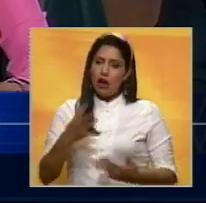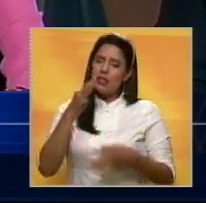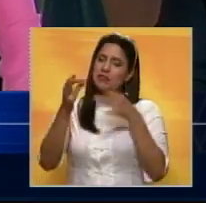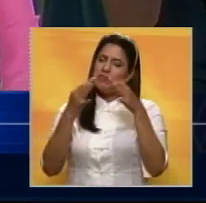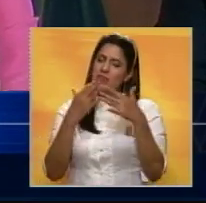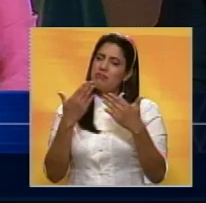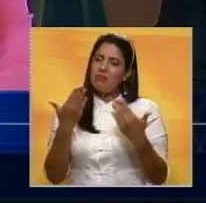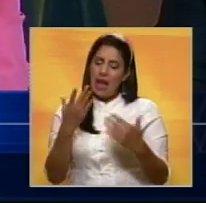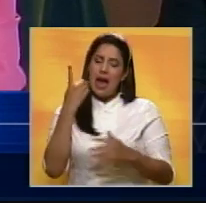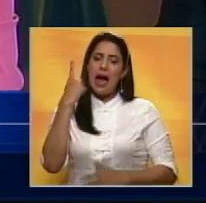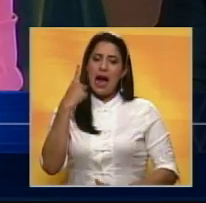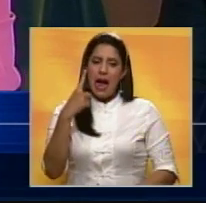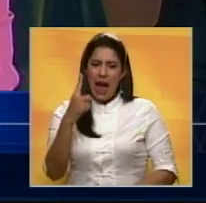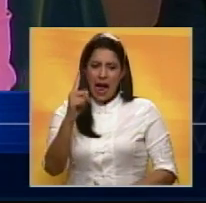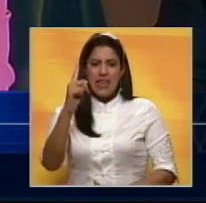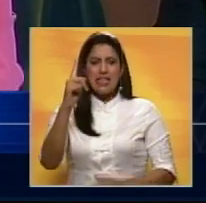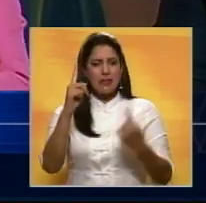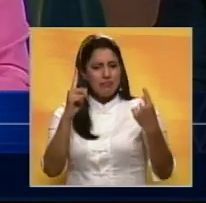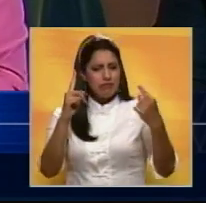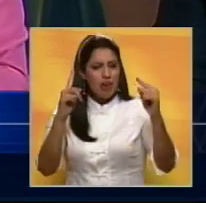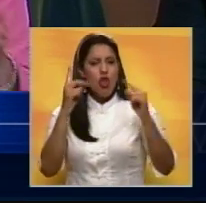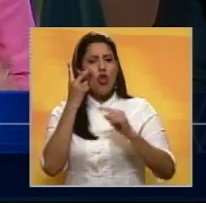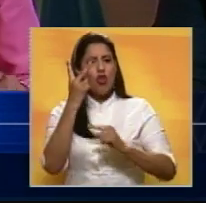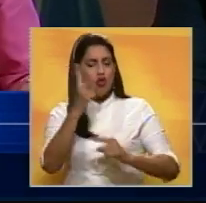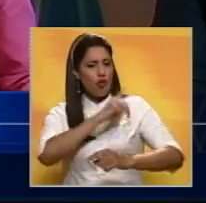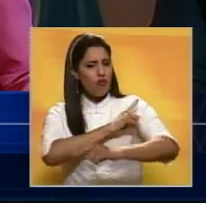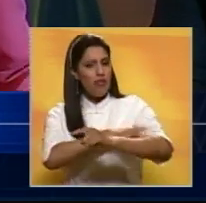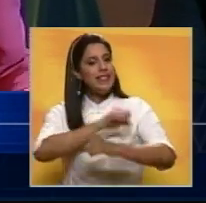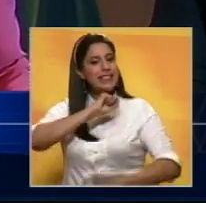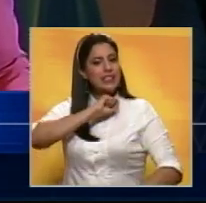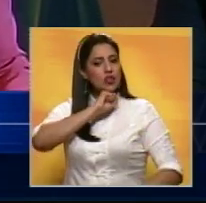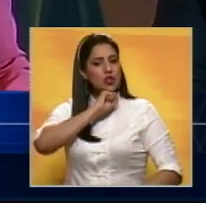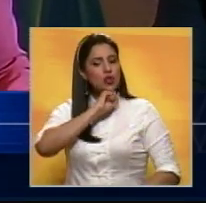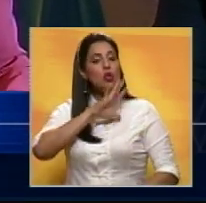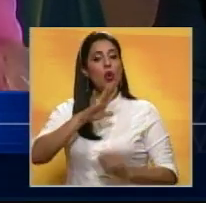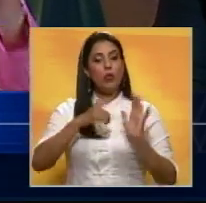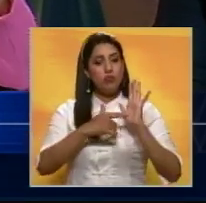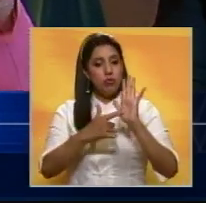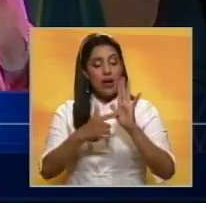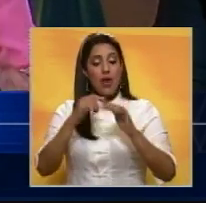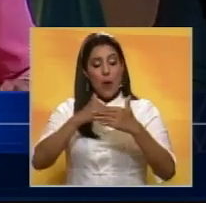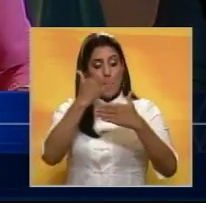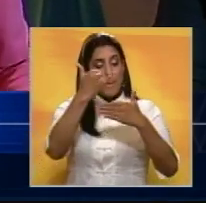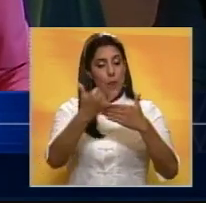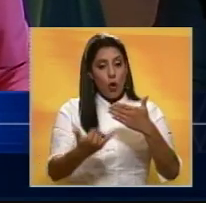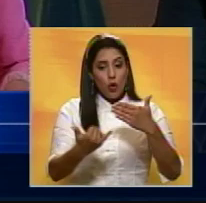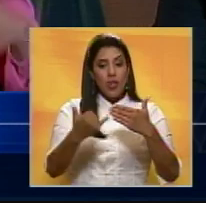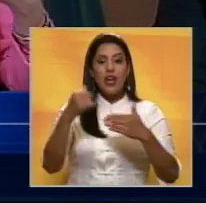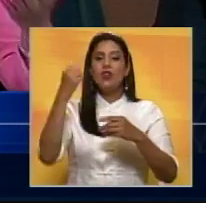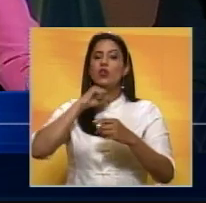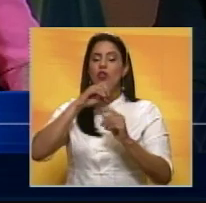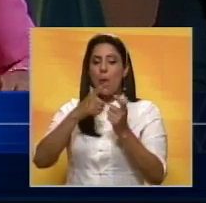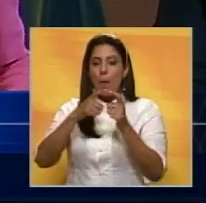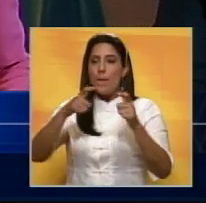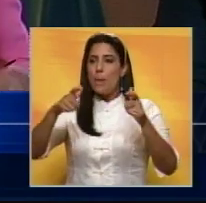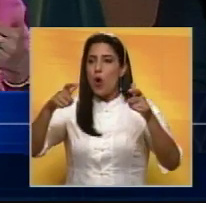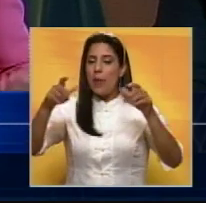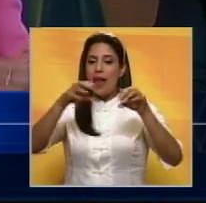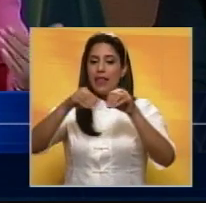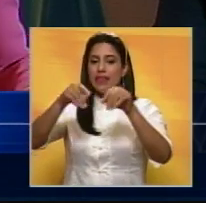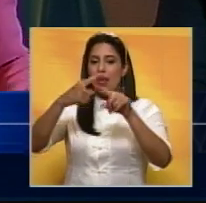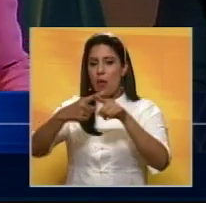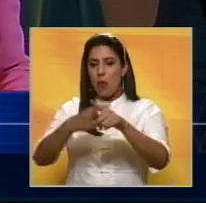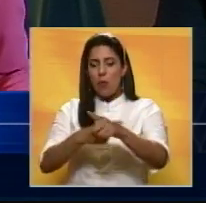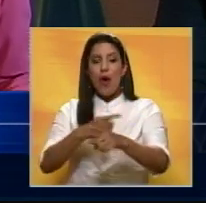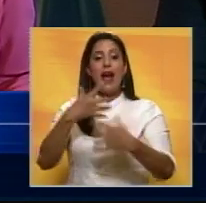decíamos que existían y existen dos fuerzas históricas en pugna: el proyecto monroísta de expansión